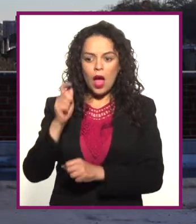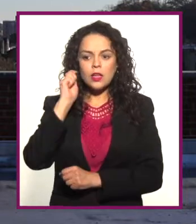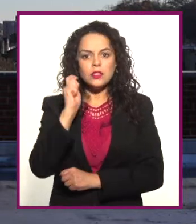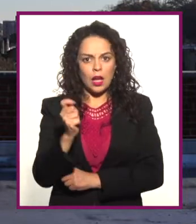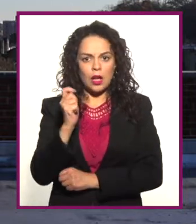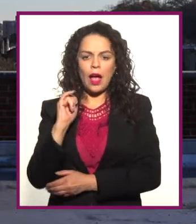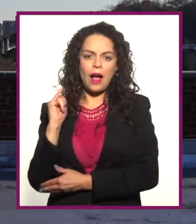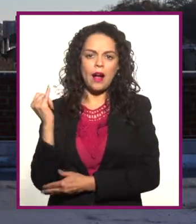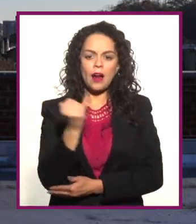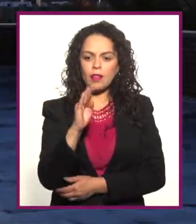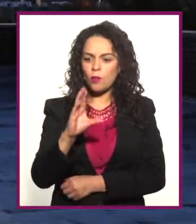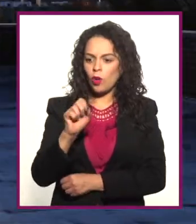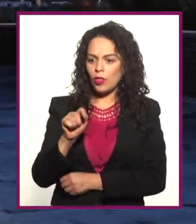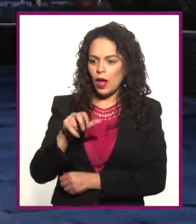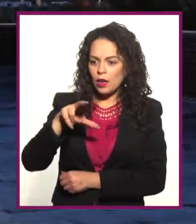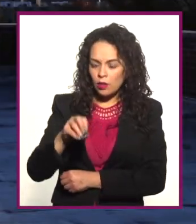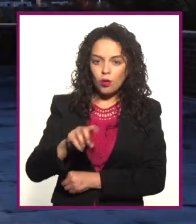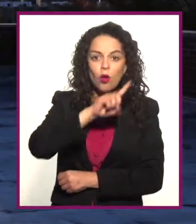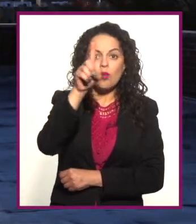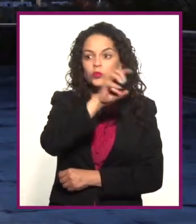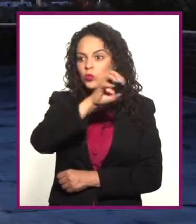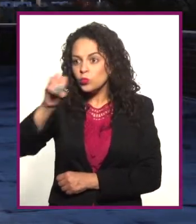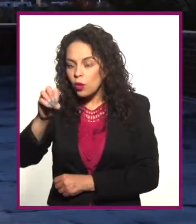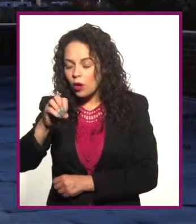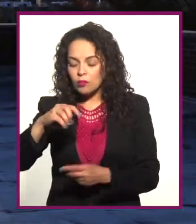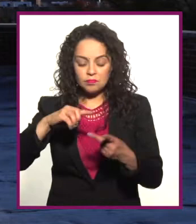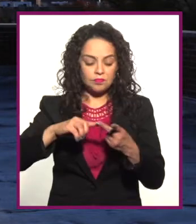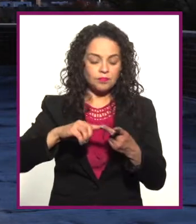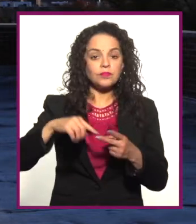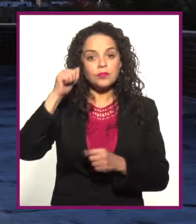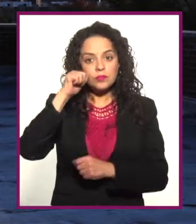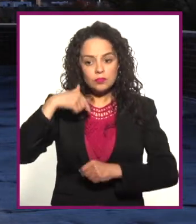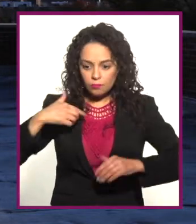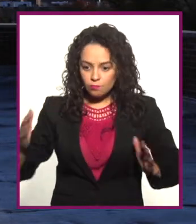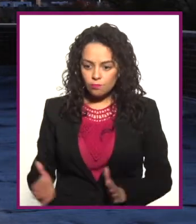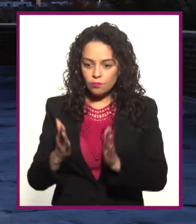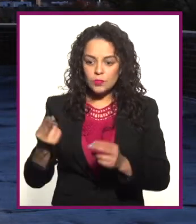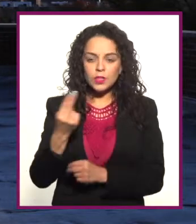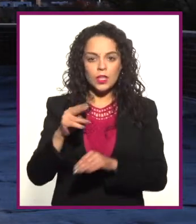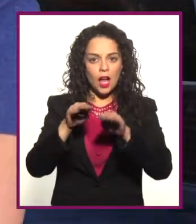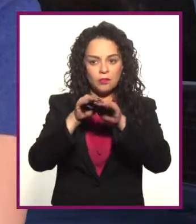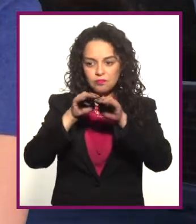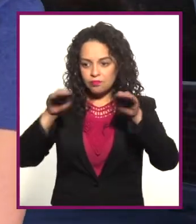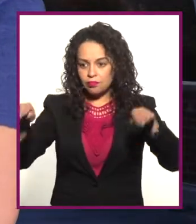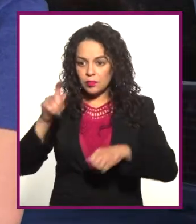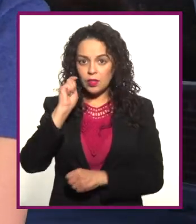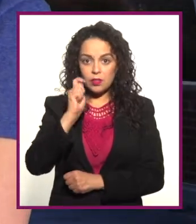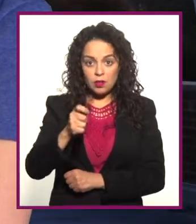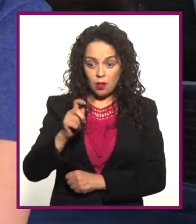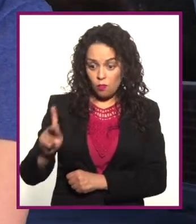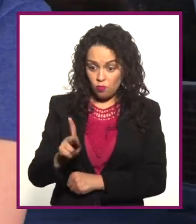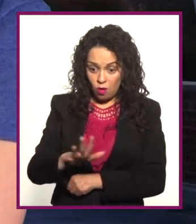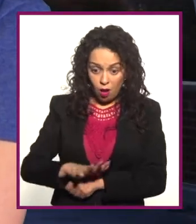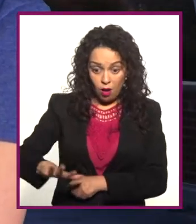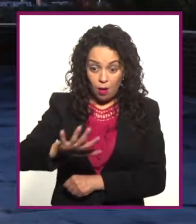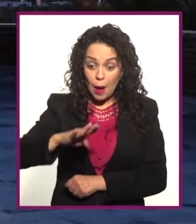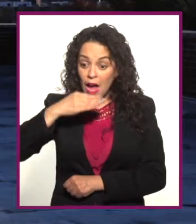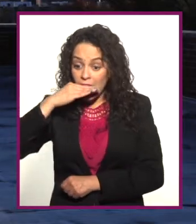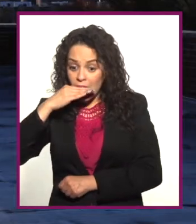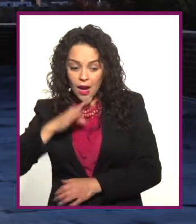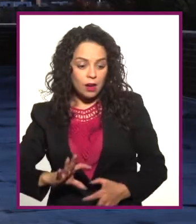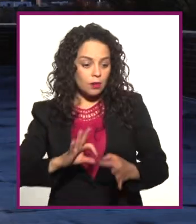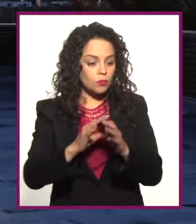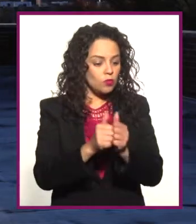construyeron un jardín botánico, un zoológico y siempre procuré un equilibrio entre el pueblo del maíz